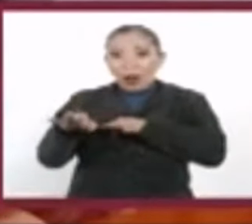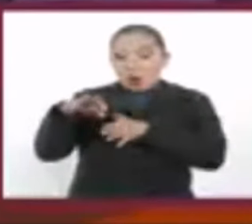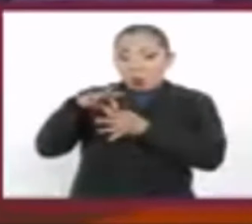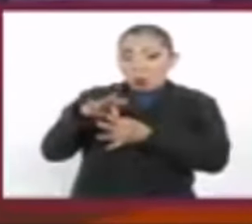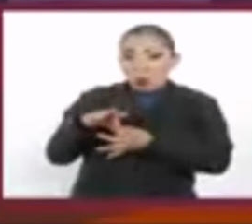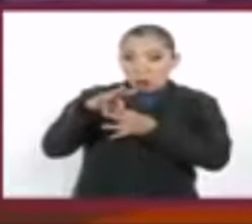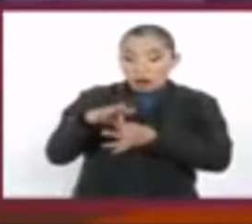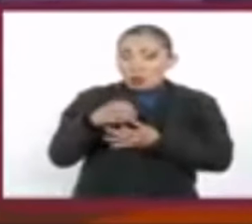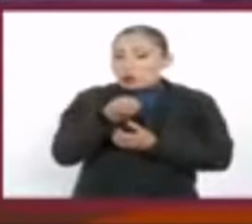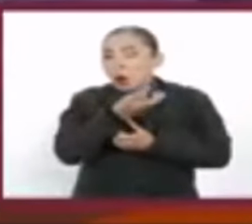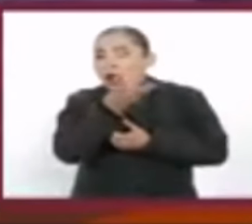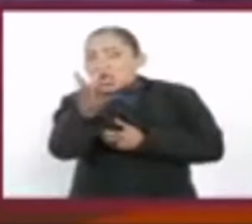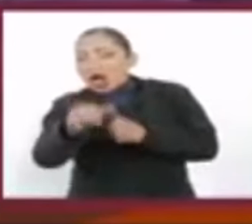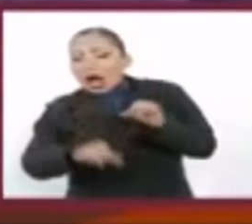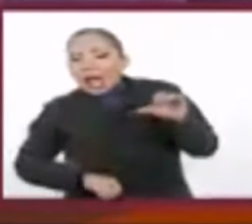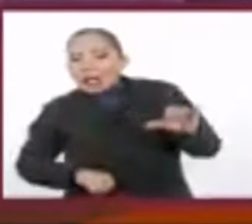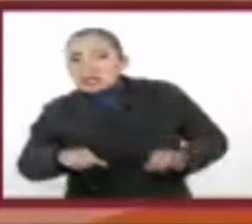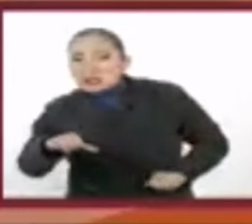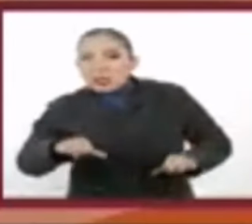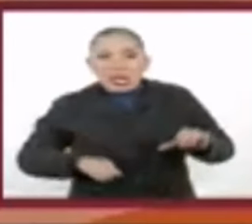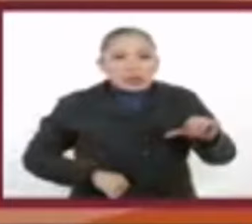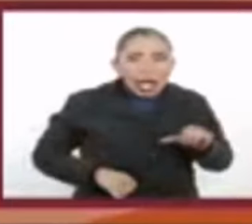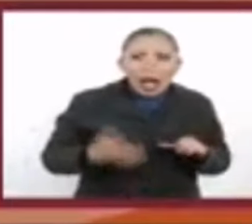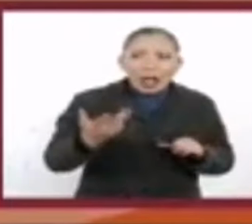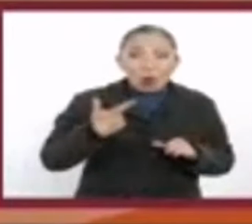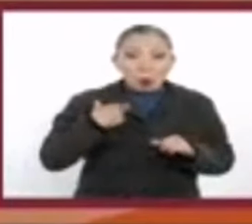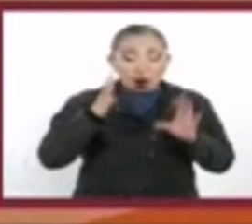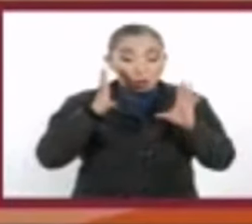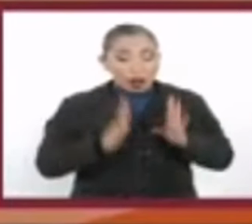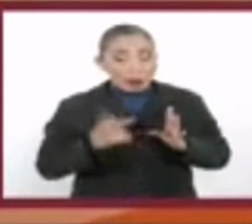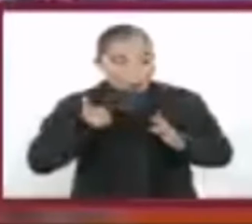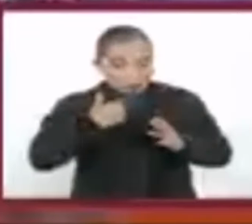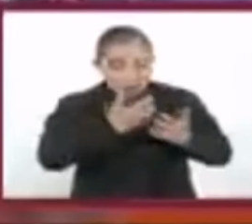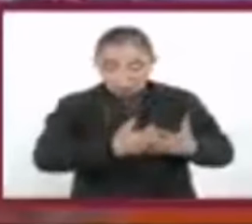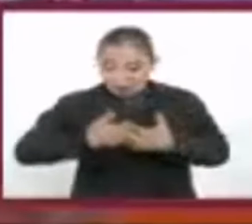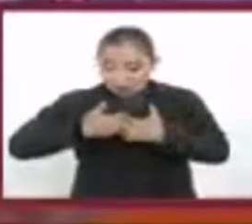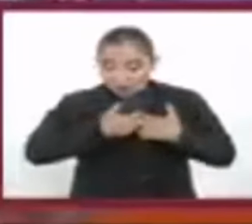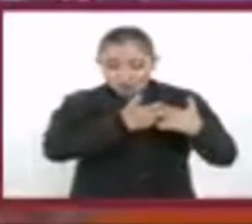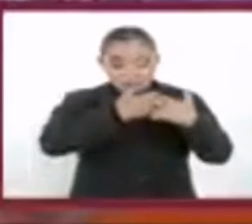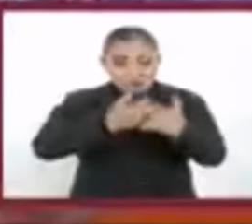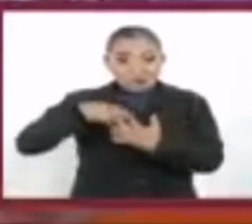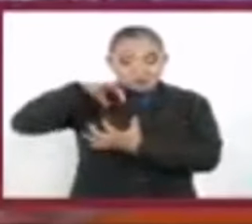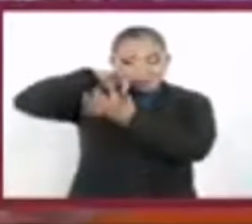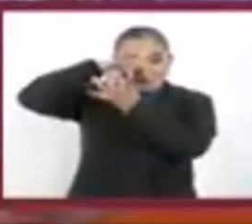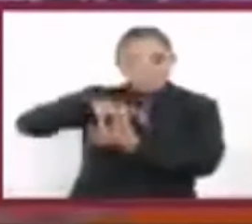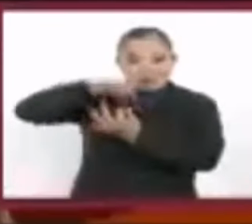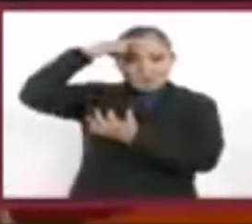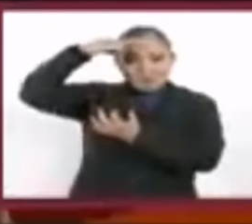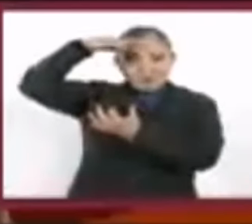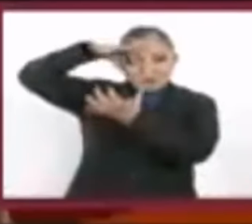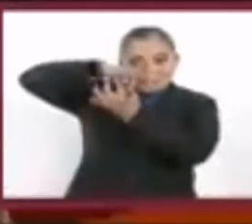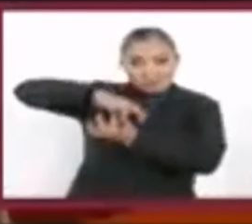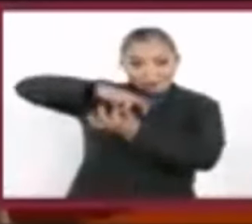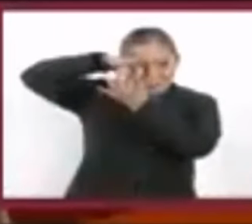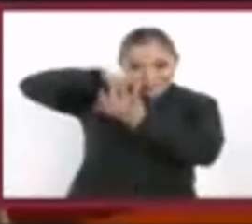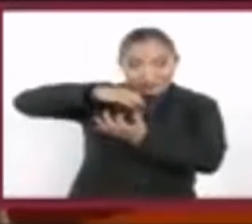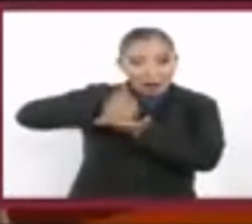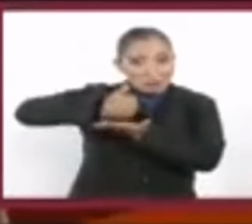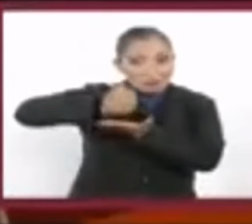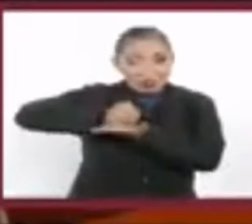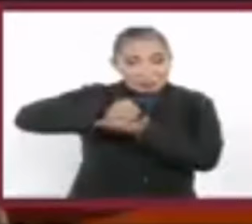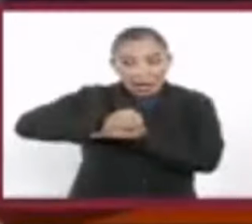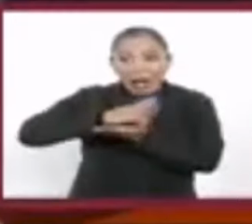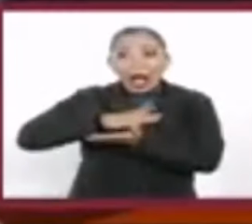funciones, así que cualquier acción ejecutada por una estructura del cuerpo depende del sistema nervioso. En el sistema